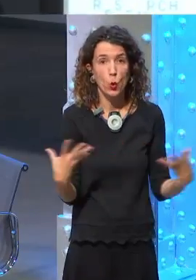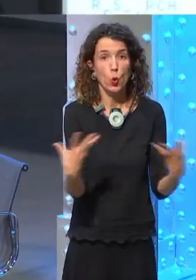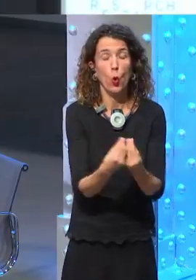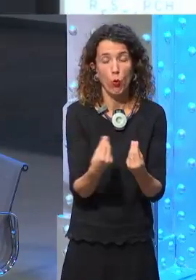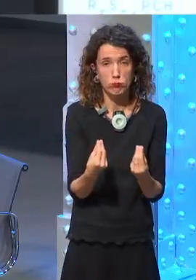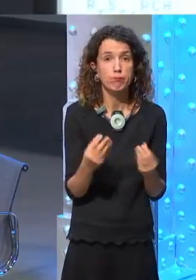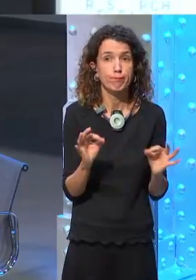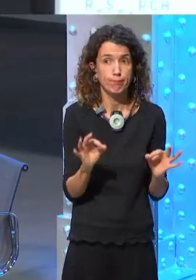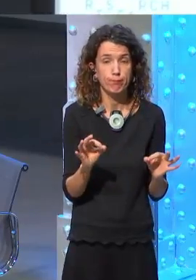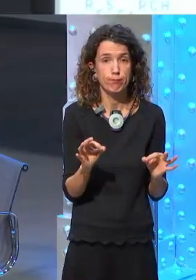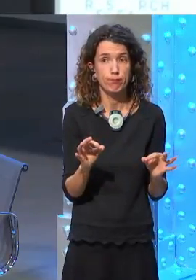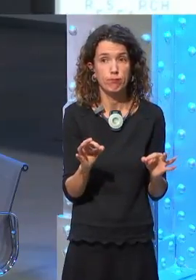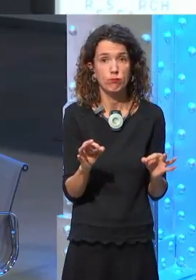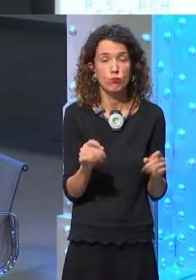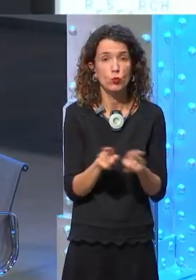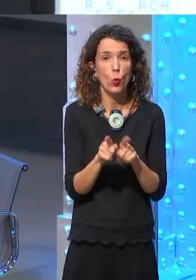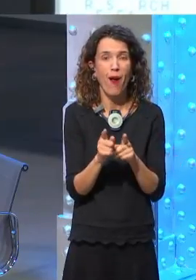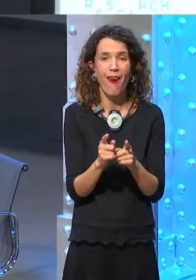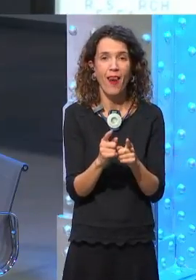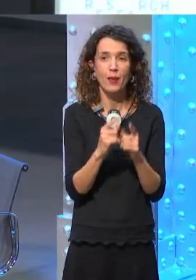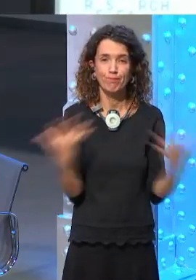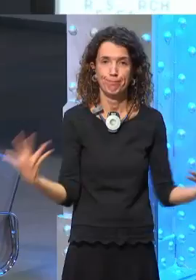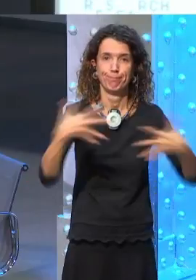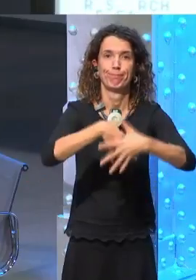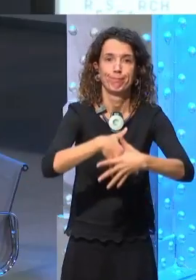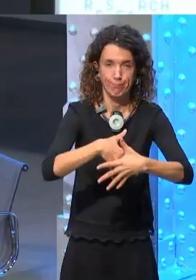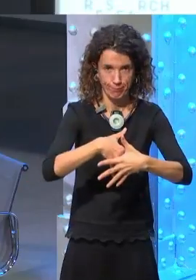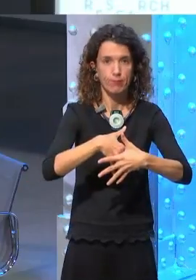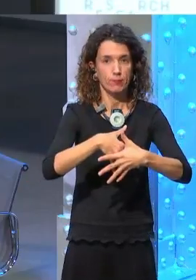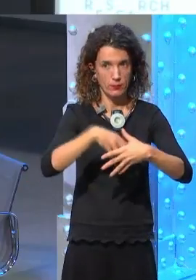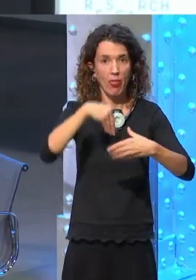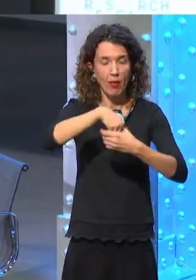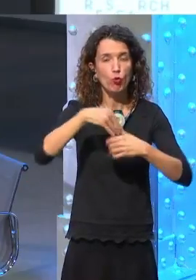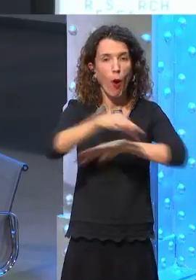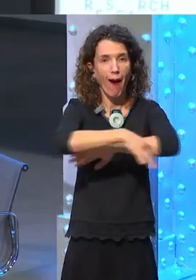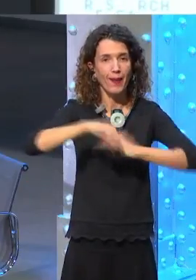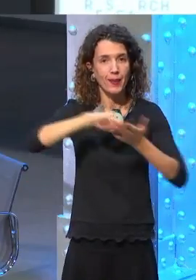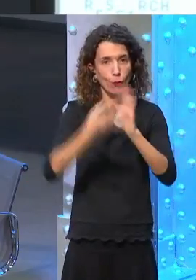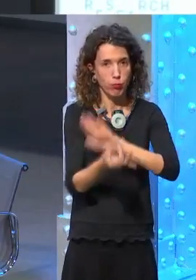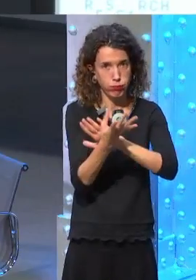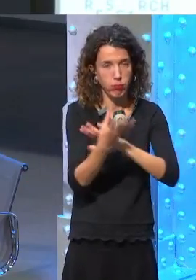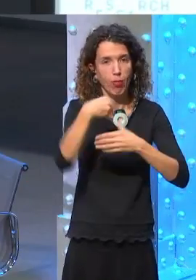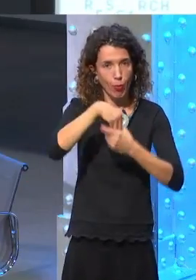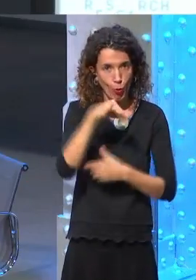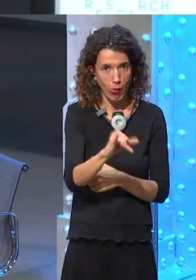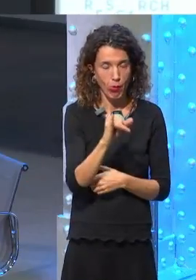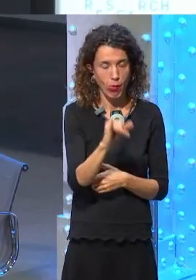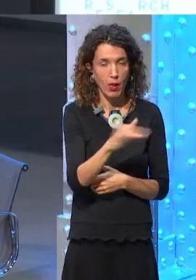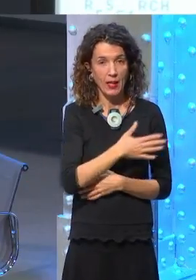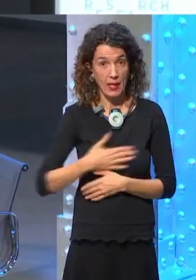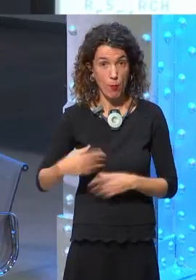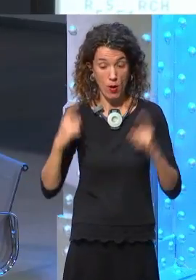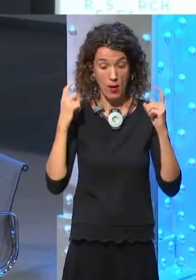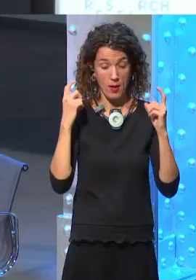con, idealmente, una sinergia que se exprese en la arquitectura. Así que